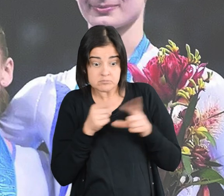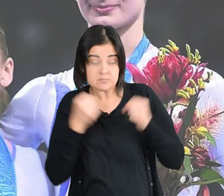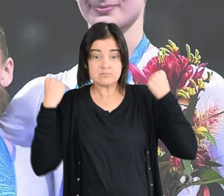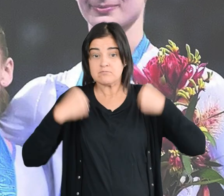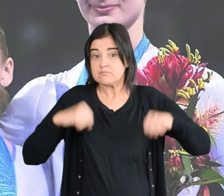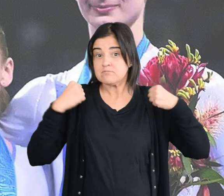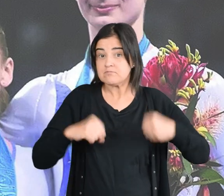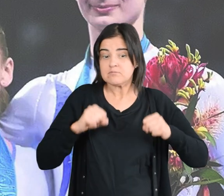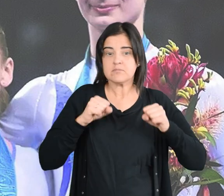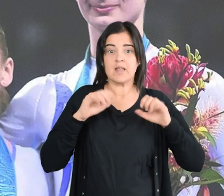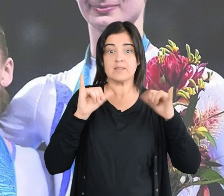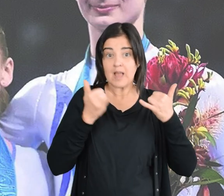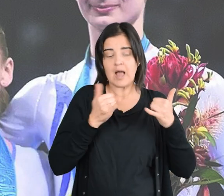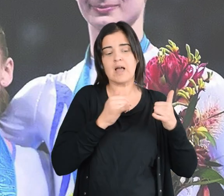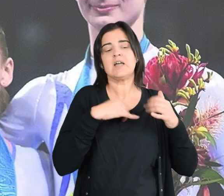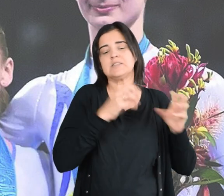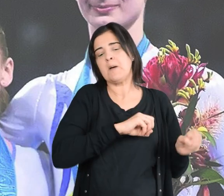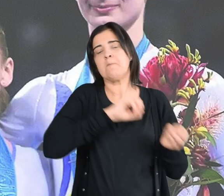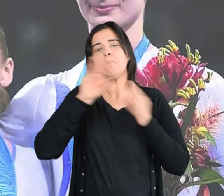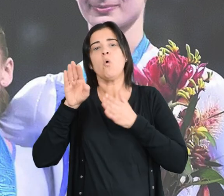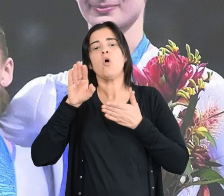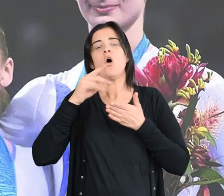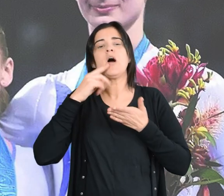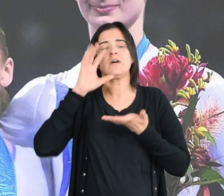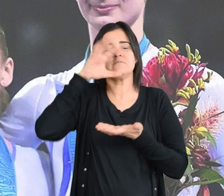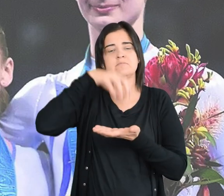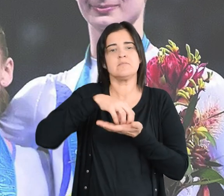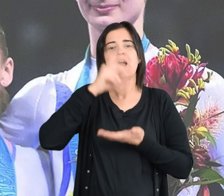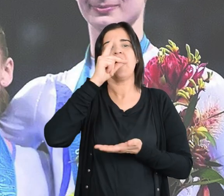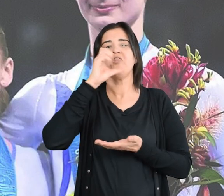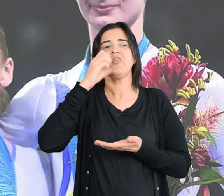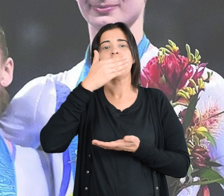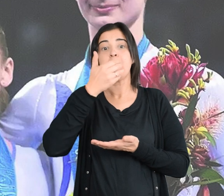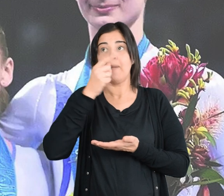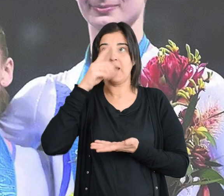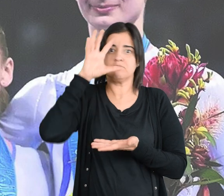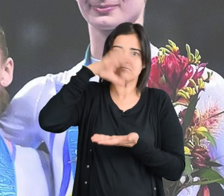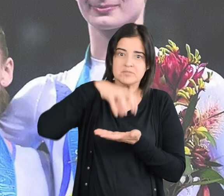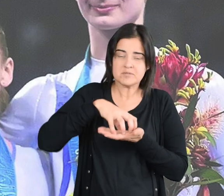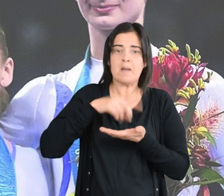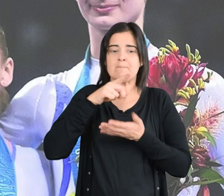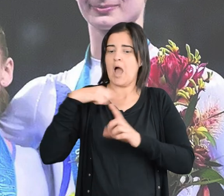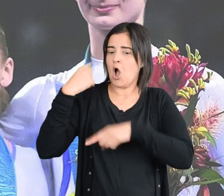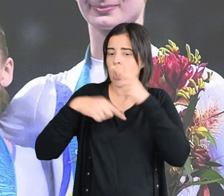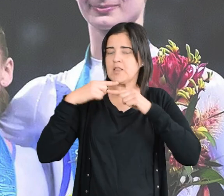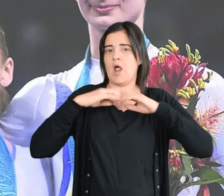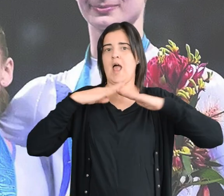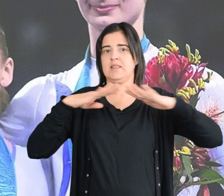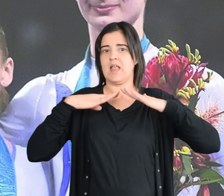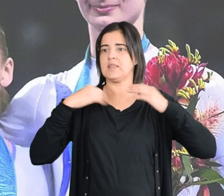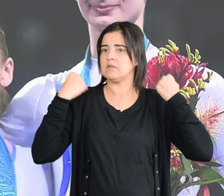de entrenamiento en el equipo se mudan al espectacular centro olímpico de deva para continuar su carrera de